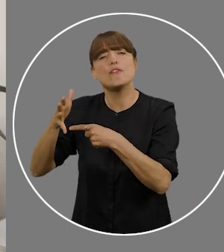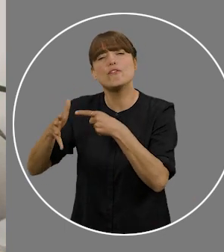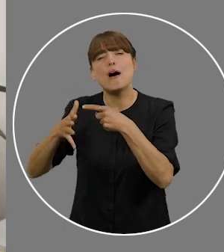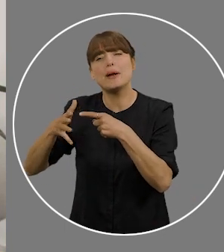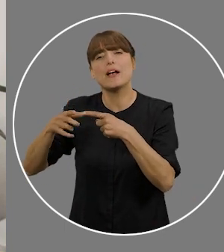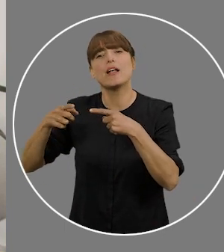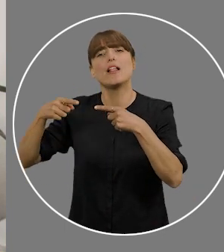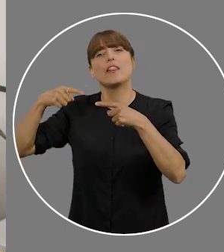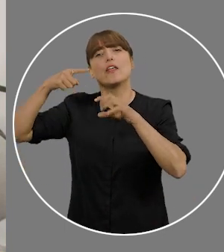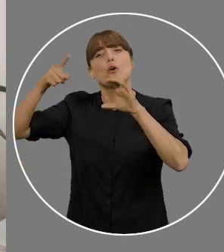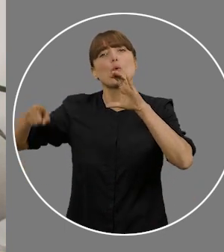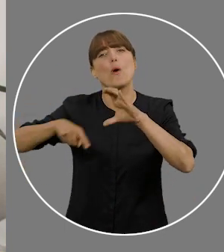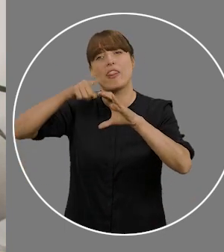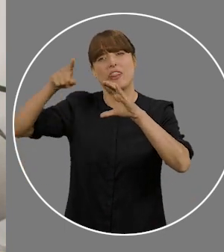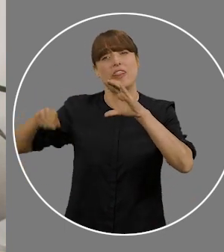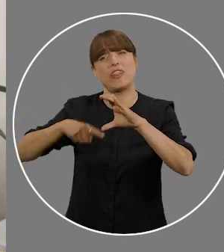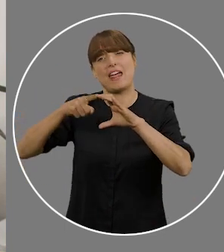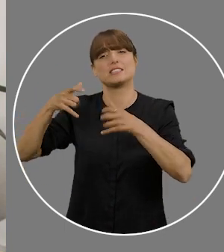de bicicleta.